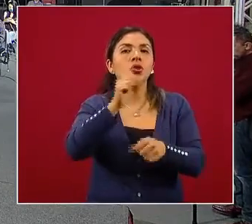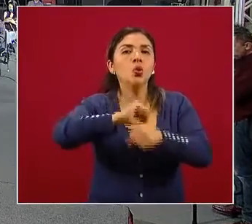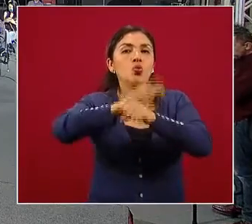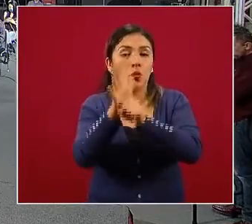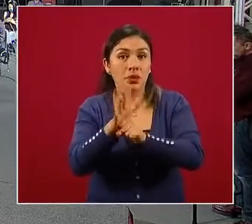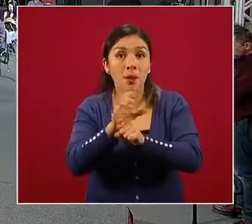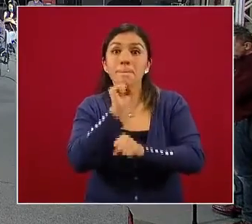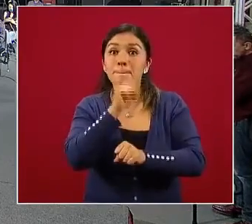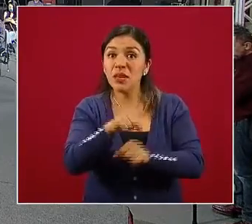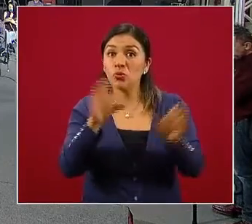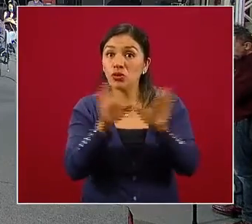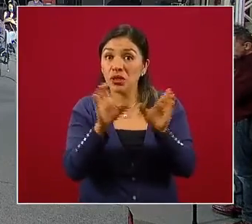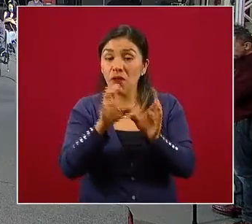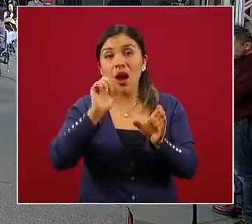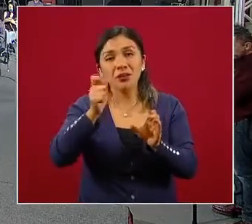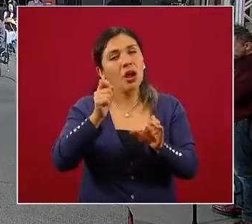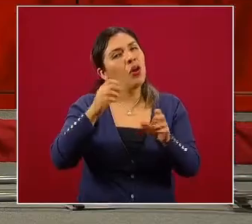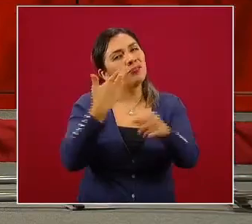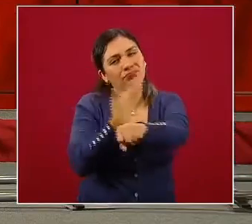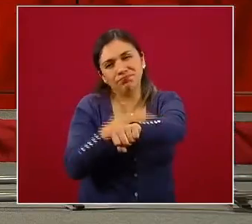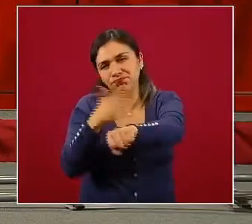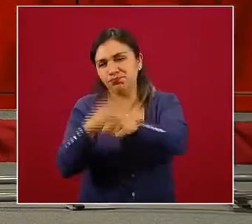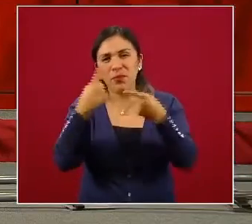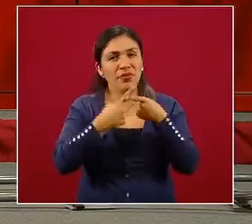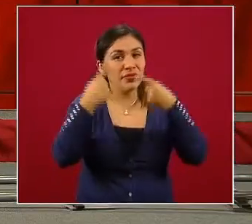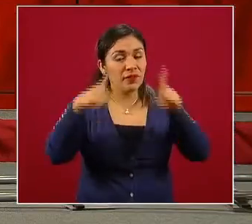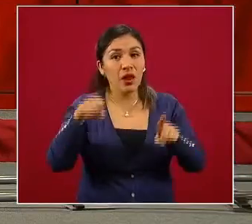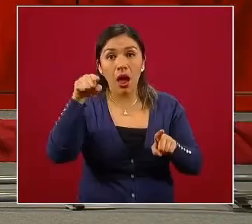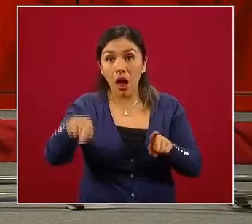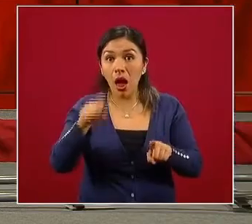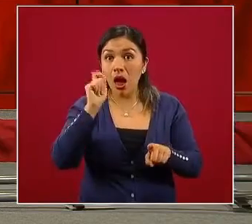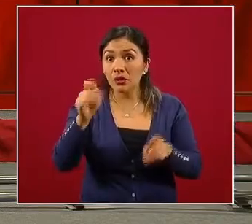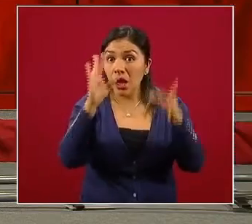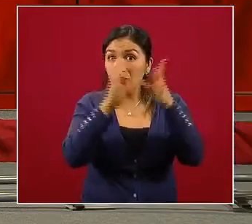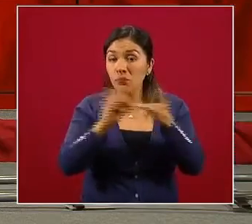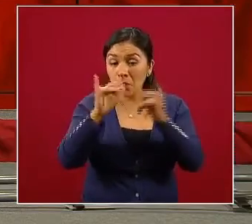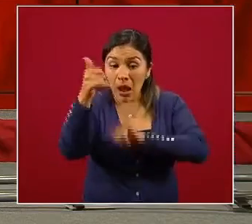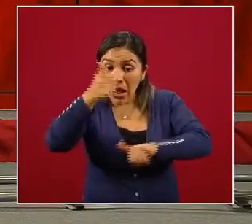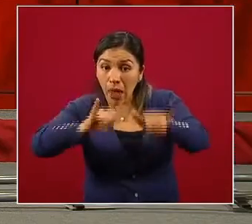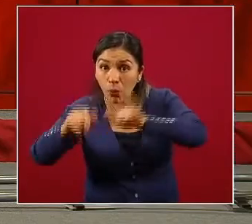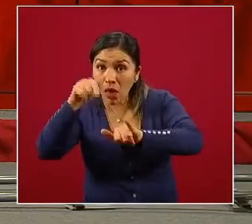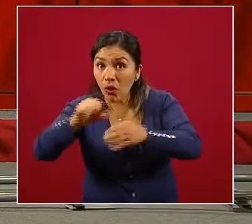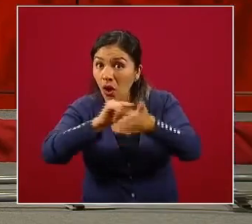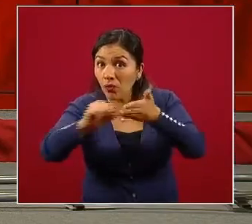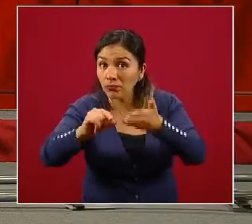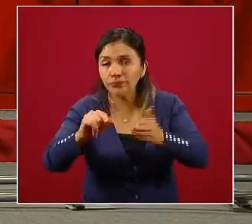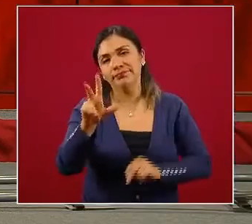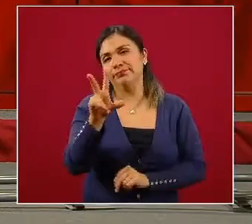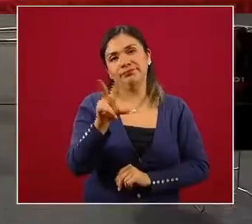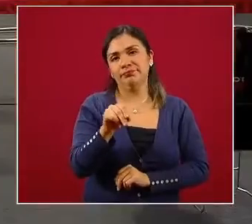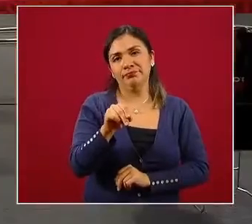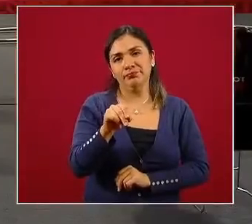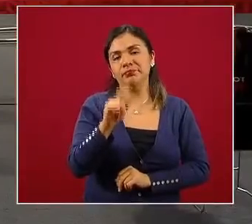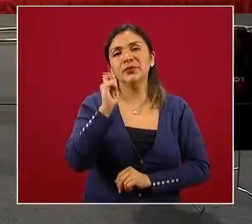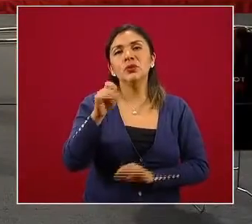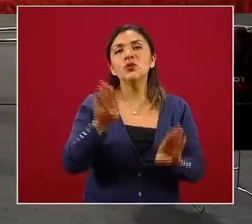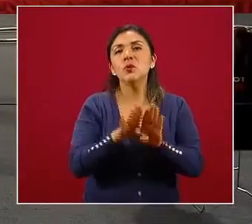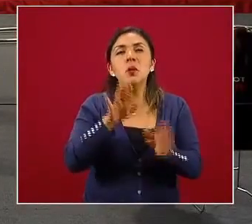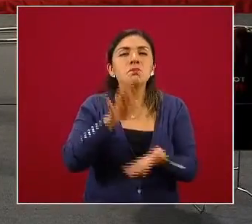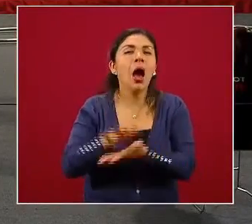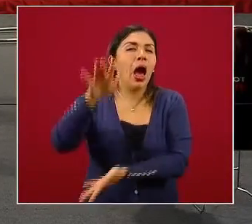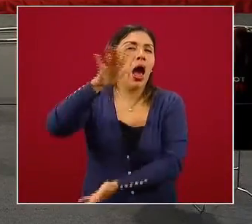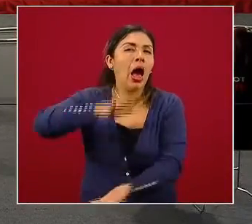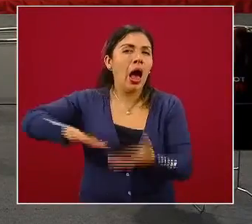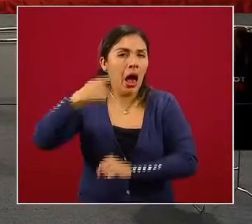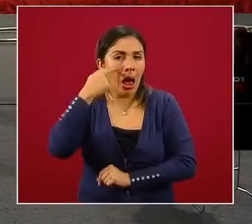que sigue otro proceso completamente distinto, obviamente no habla del resultado del laboratorio. Entonces, lo más posible es que la enorme